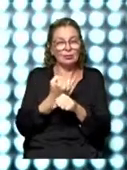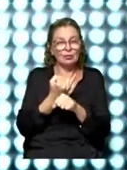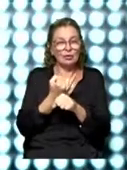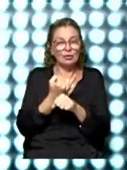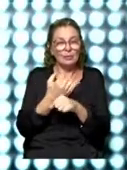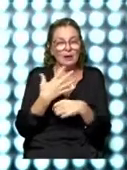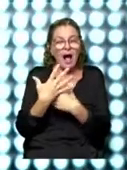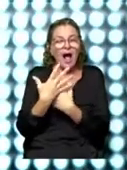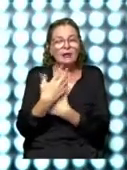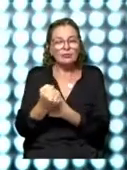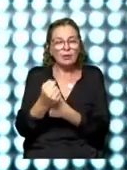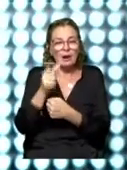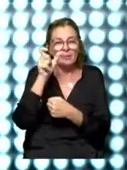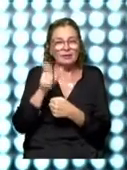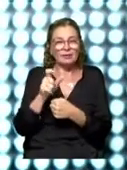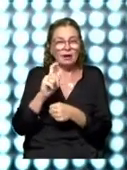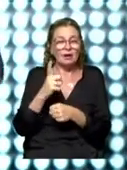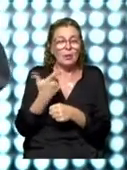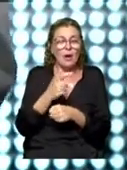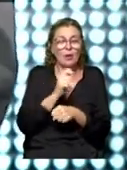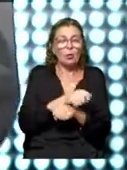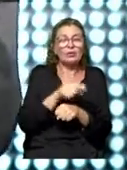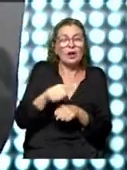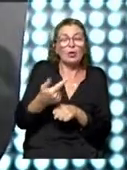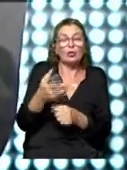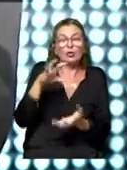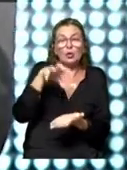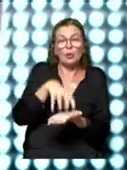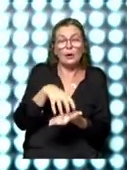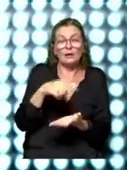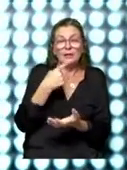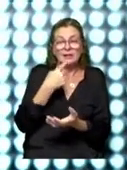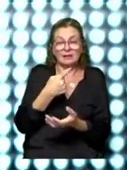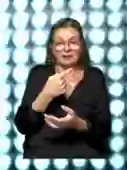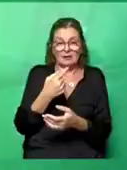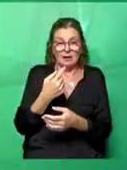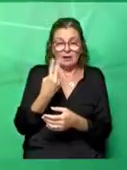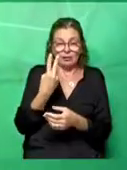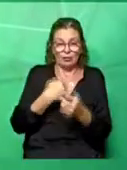cobijo a personas que no encuentran justicia en otro lado. Esto decía Ana Claudia hace 2 años.